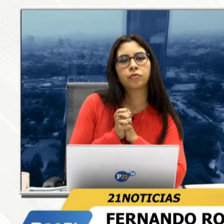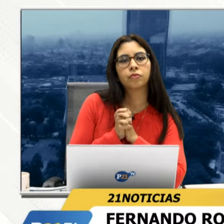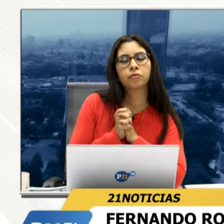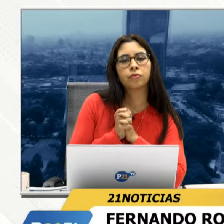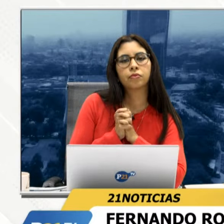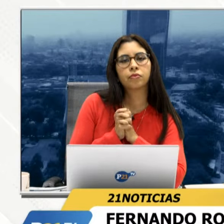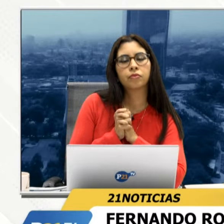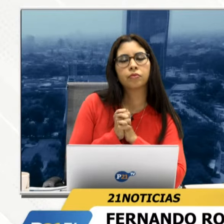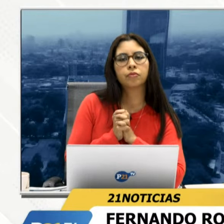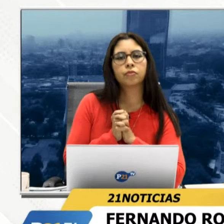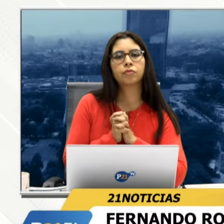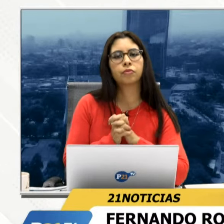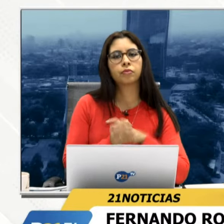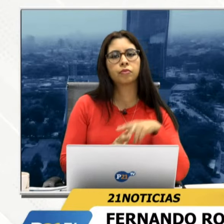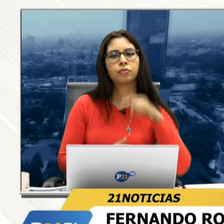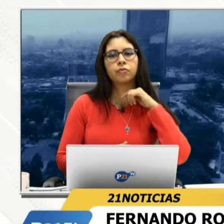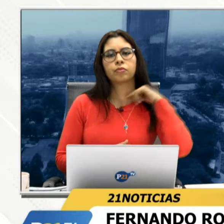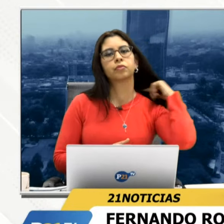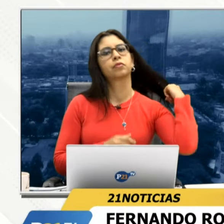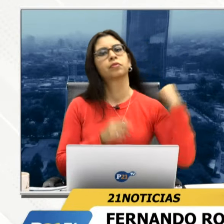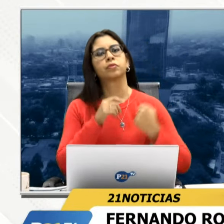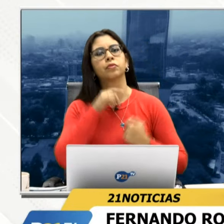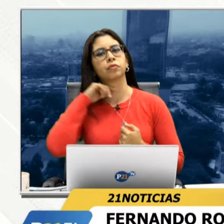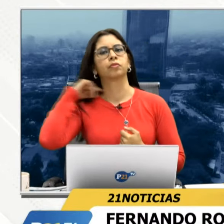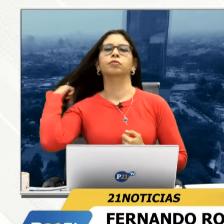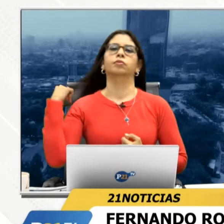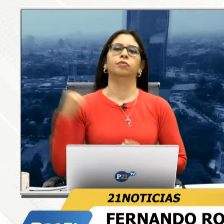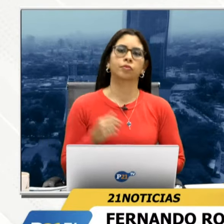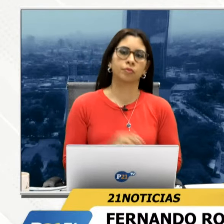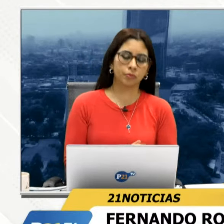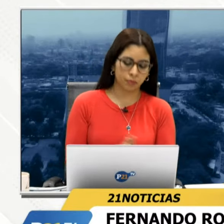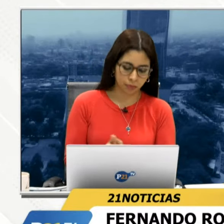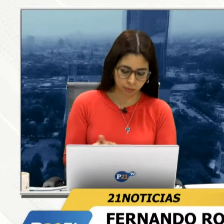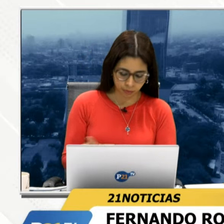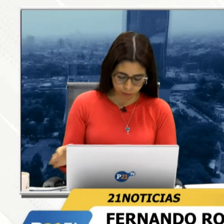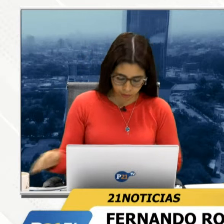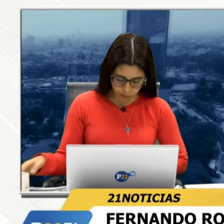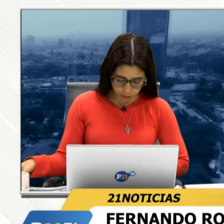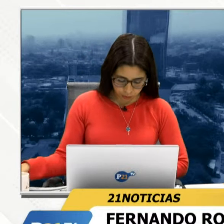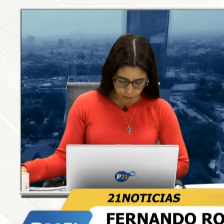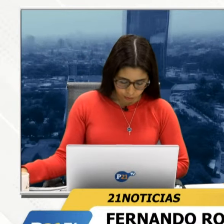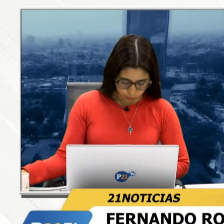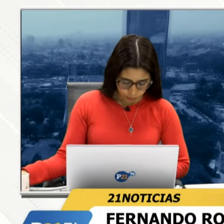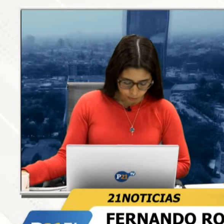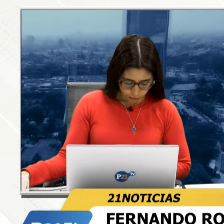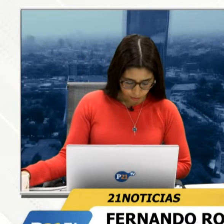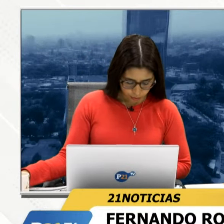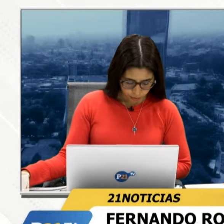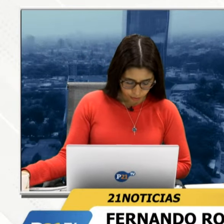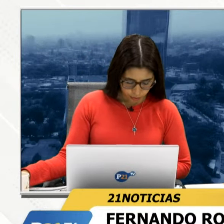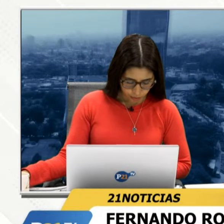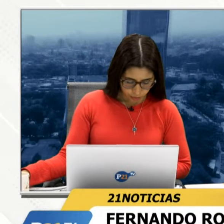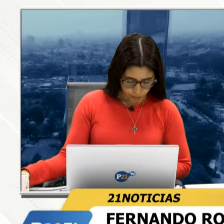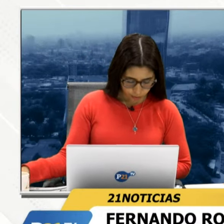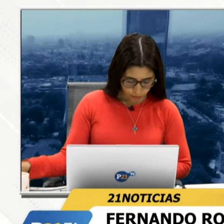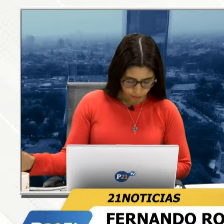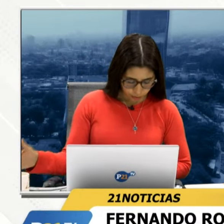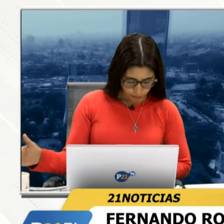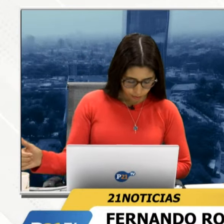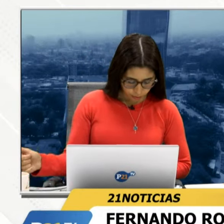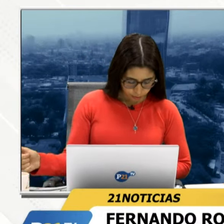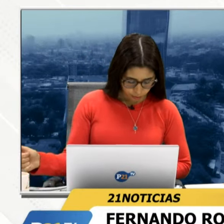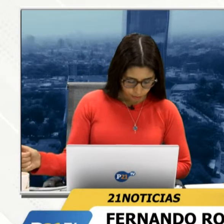tan torpes que no se dan cuenta de lo que viene y hacen cosas tan absurdas como haber apoyado la